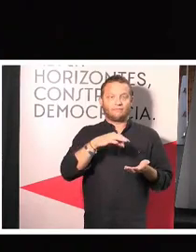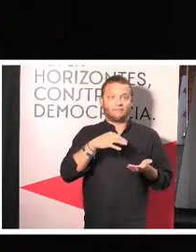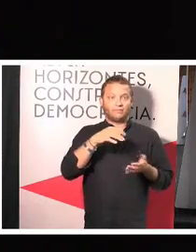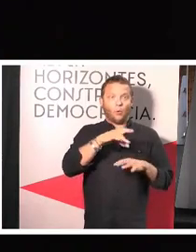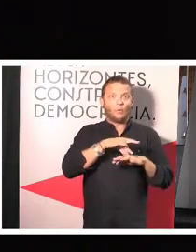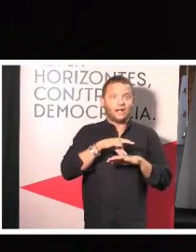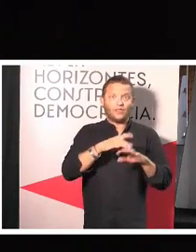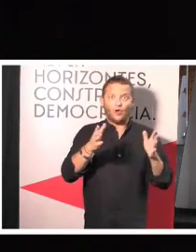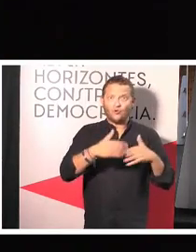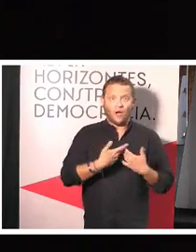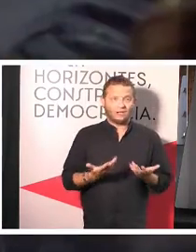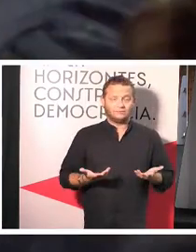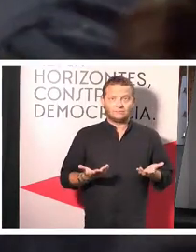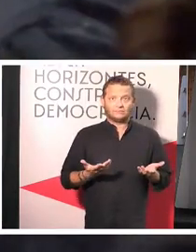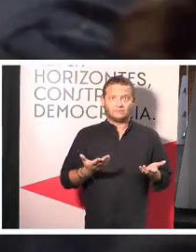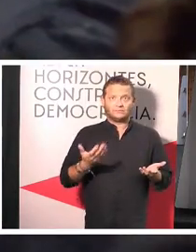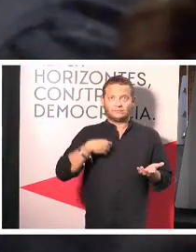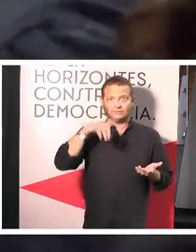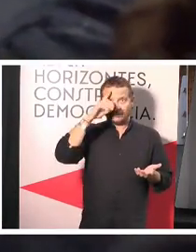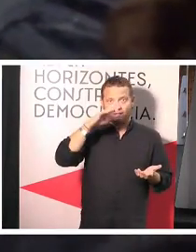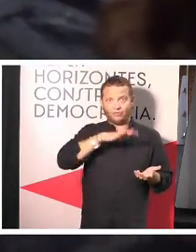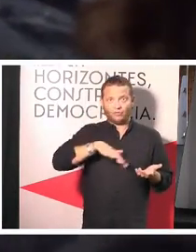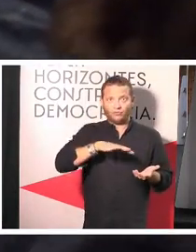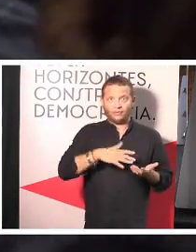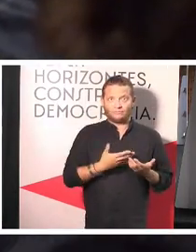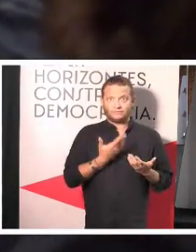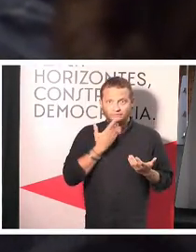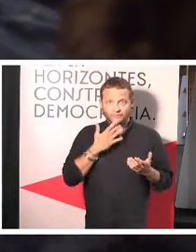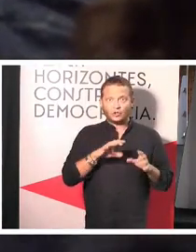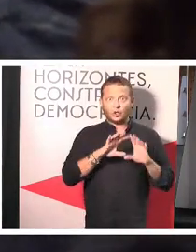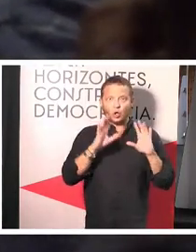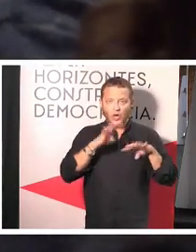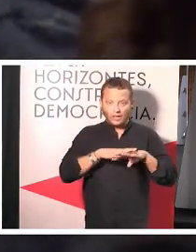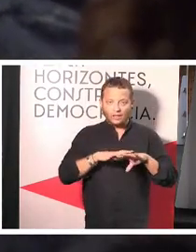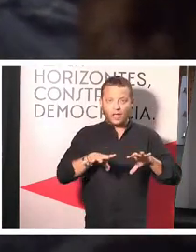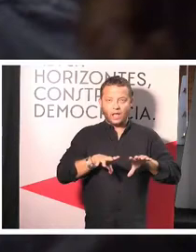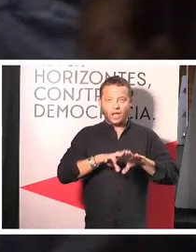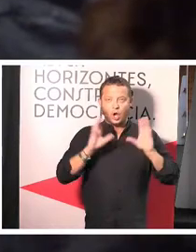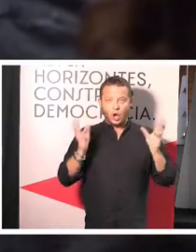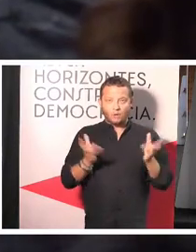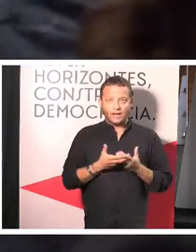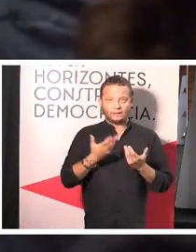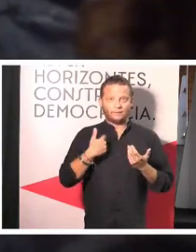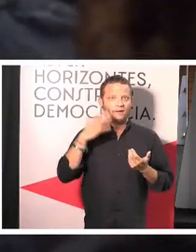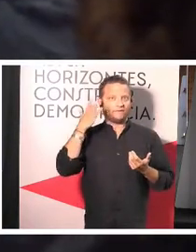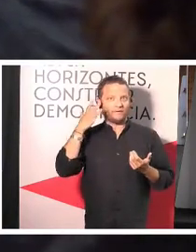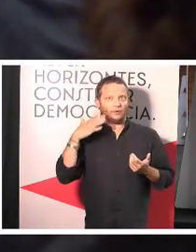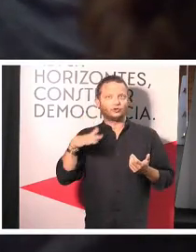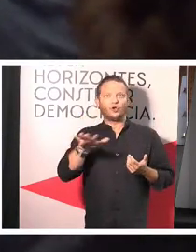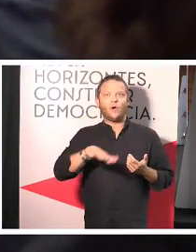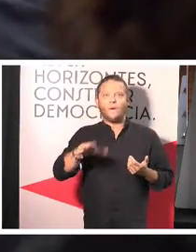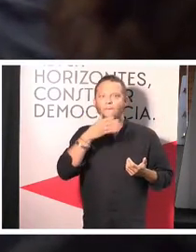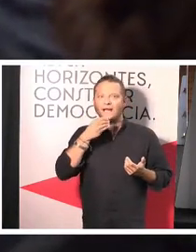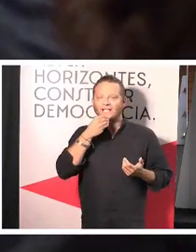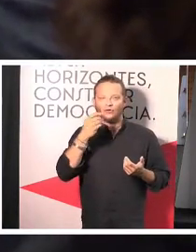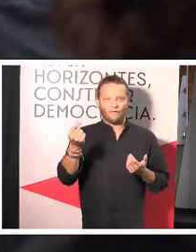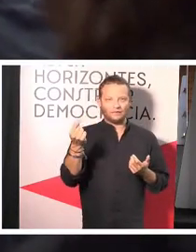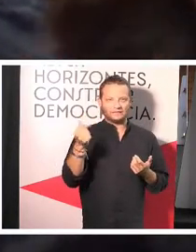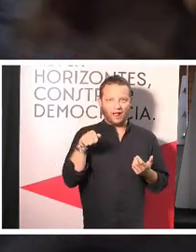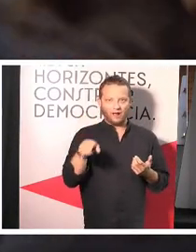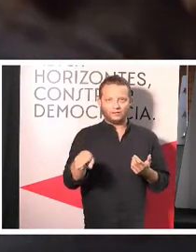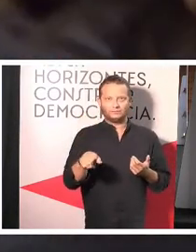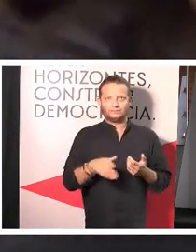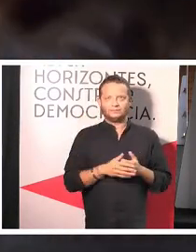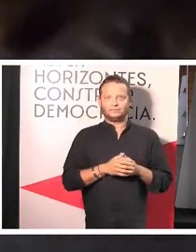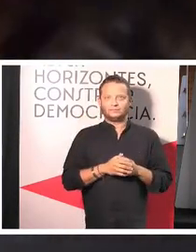allá de, digamos, las redes globales y, lógicamente, luego, por supuesto, los famosos paraísos fiscales, donde,